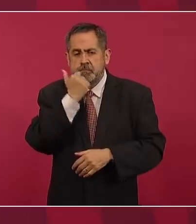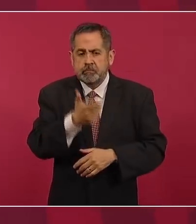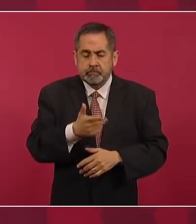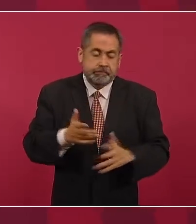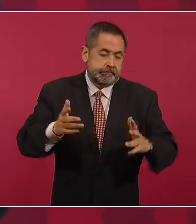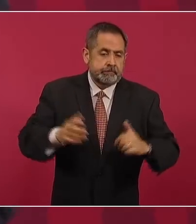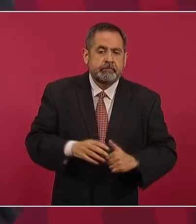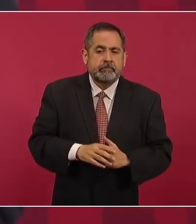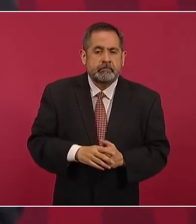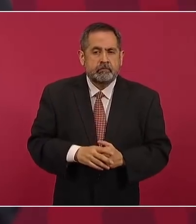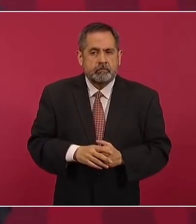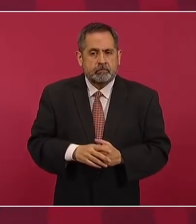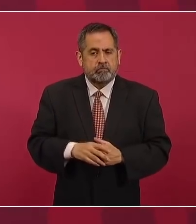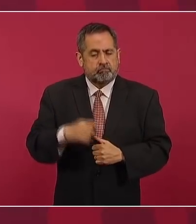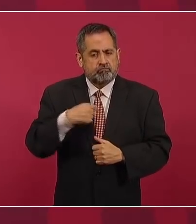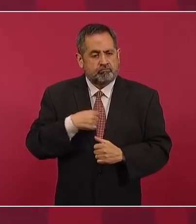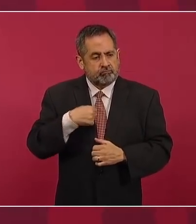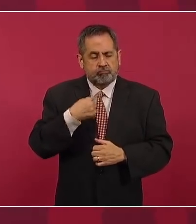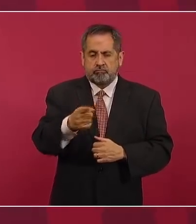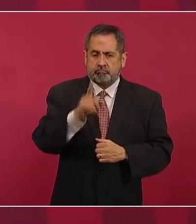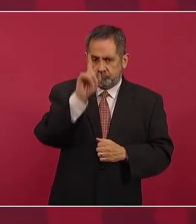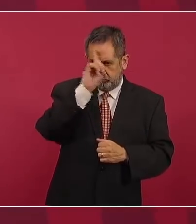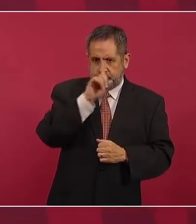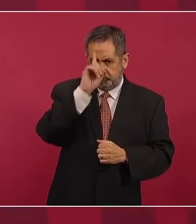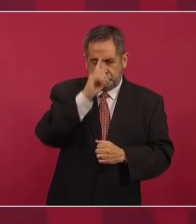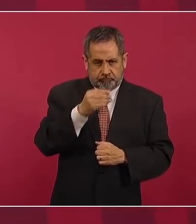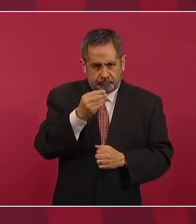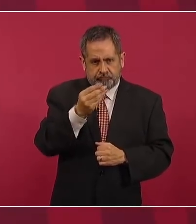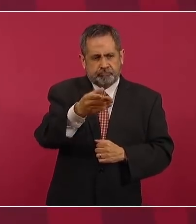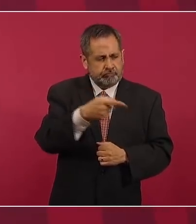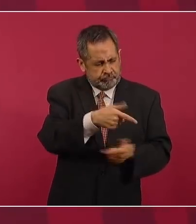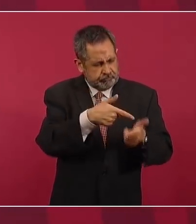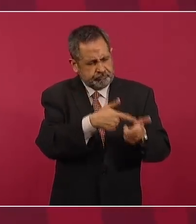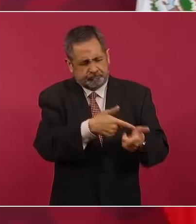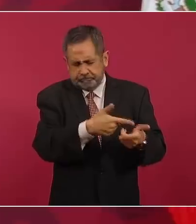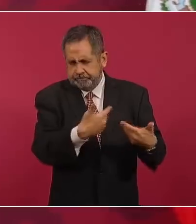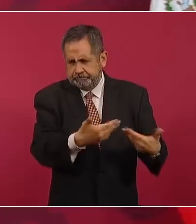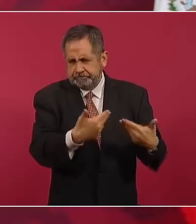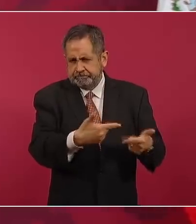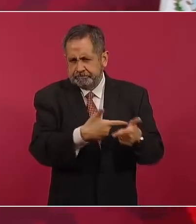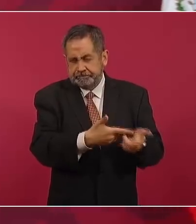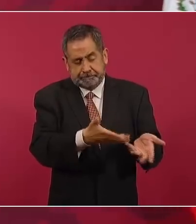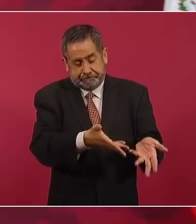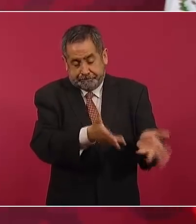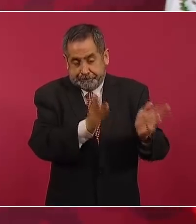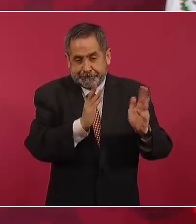Yo les aconsejaría que siguieran así,